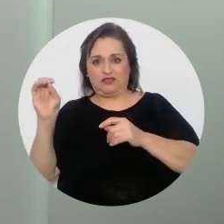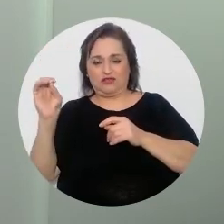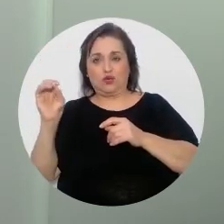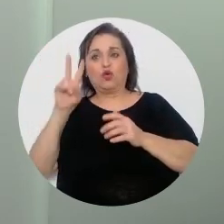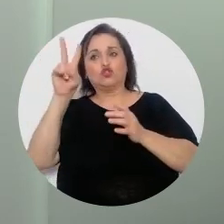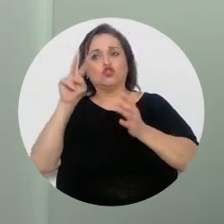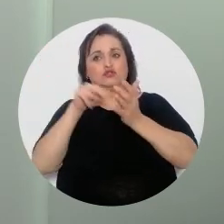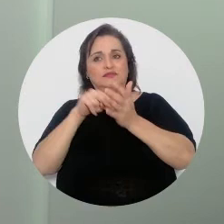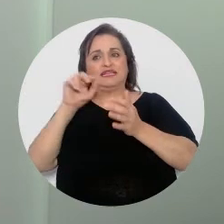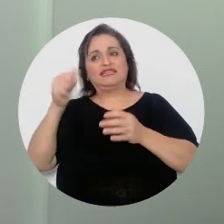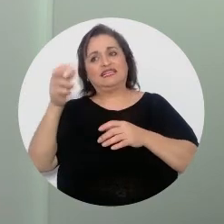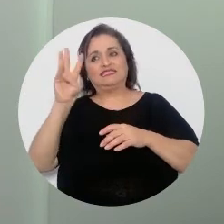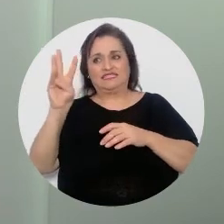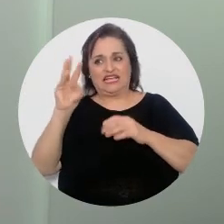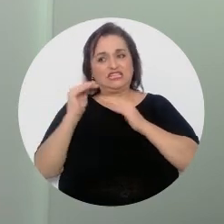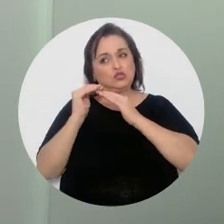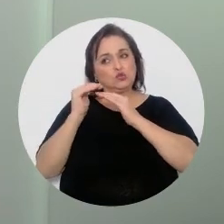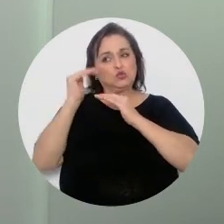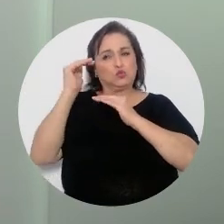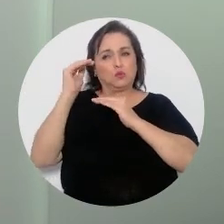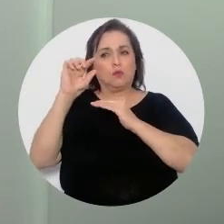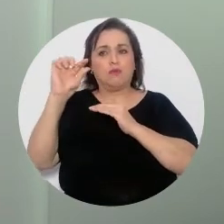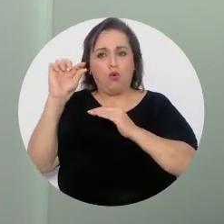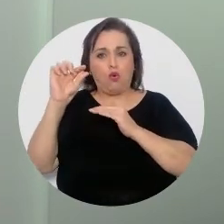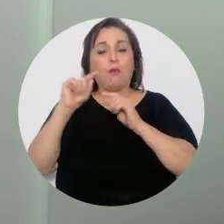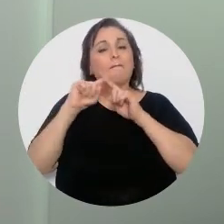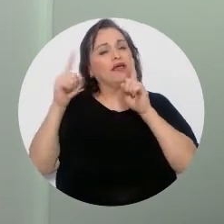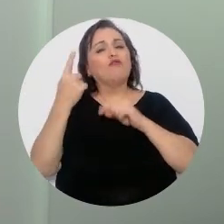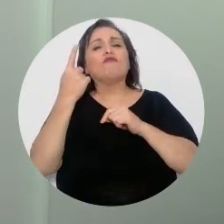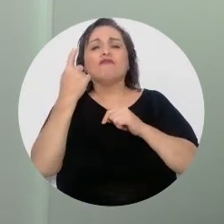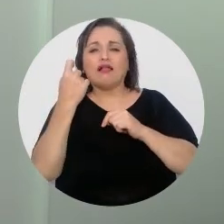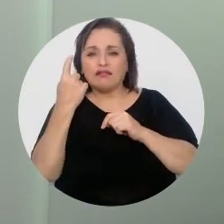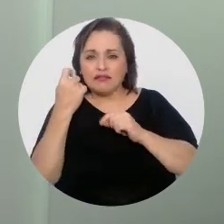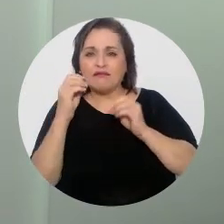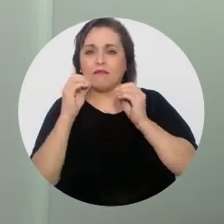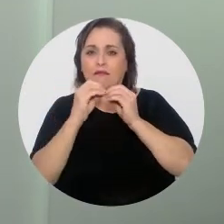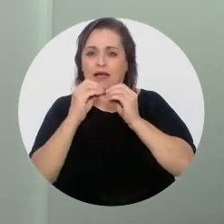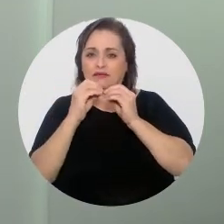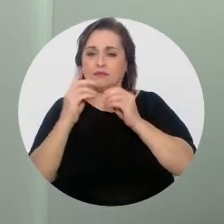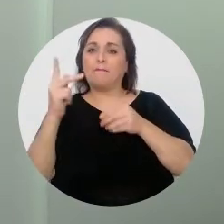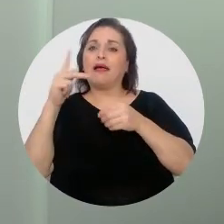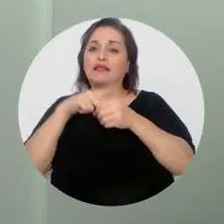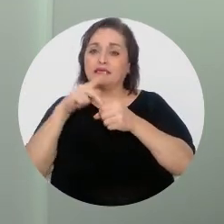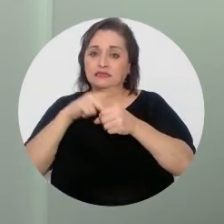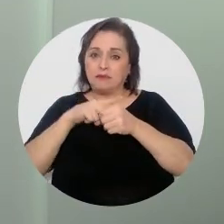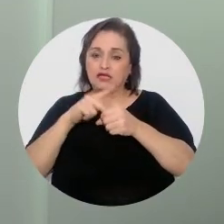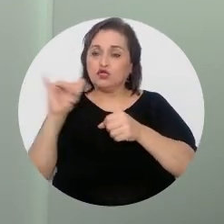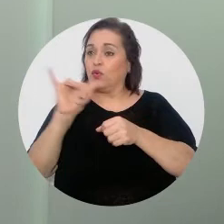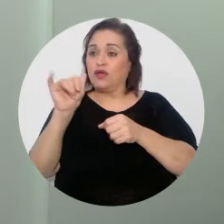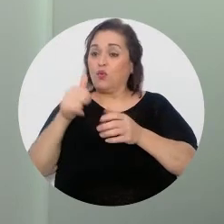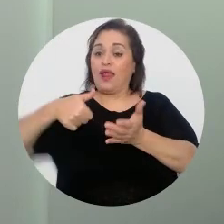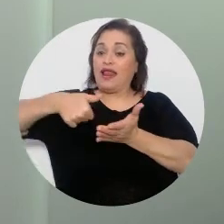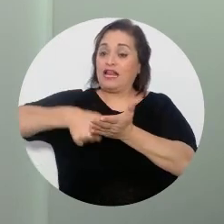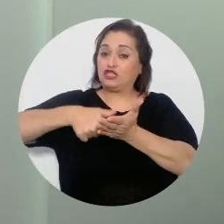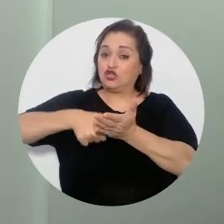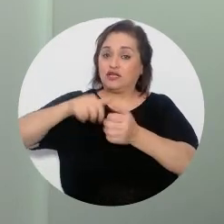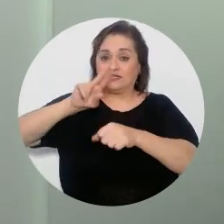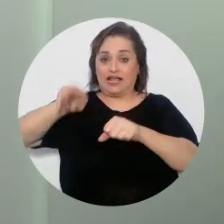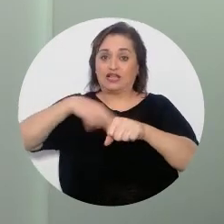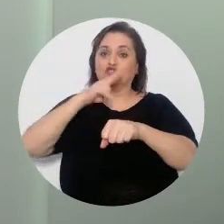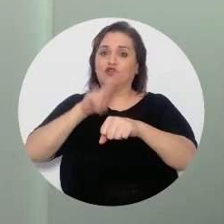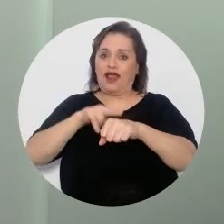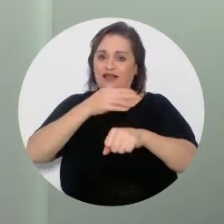35.4% en el 2016, todavía muy por debajo de la participación que se da, por ejemplo, en